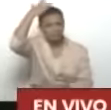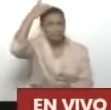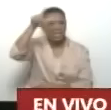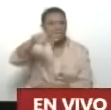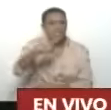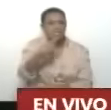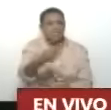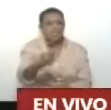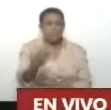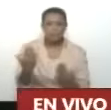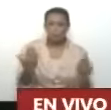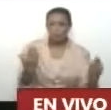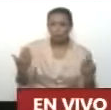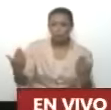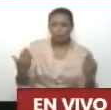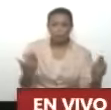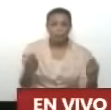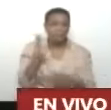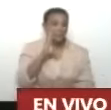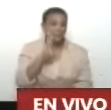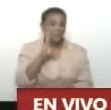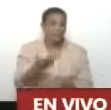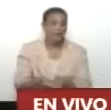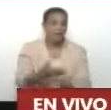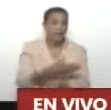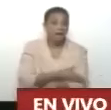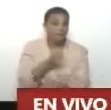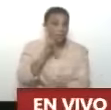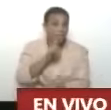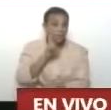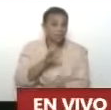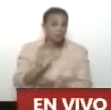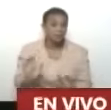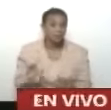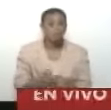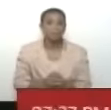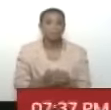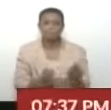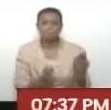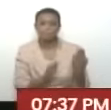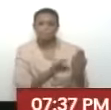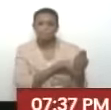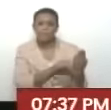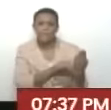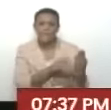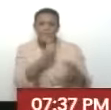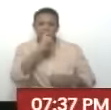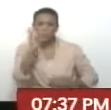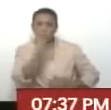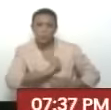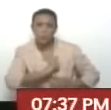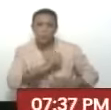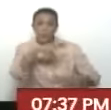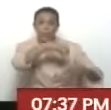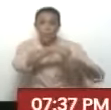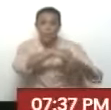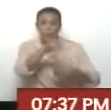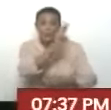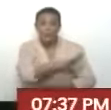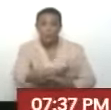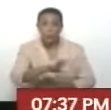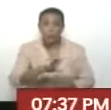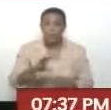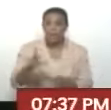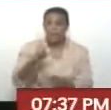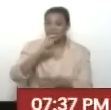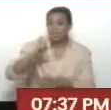dicen las dos cosas que son las dos grandes mentiras que han dicho los enemigos de Venezuela. Enemigos internos y externos.